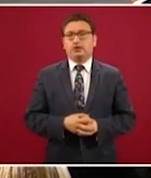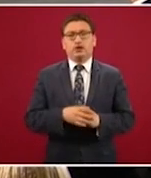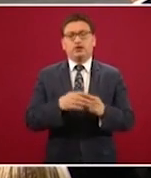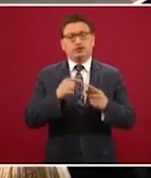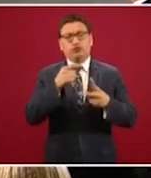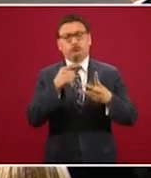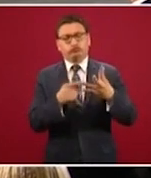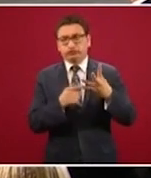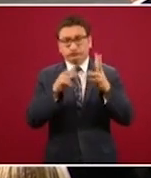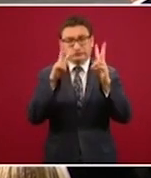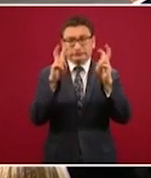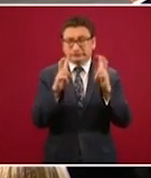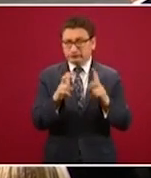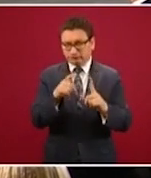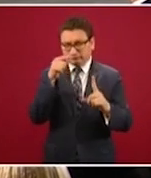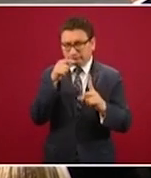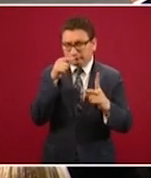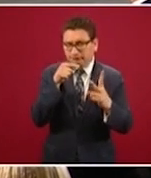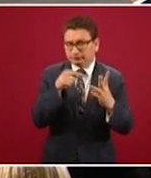específicos